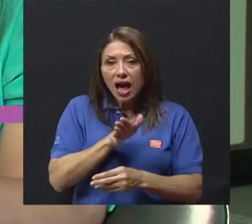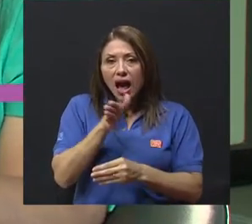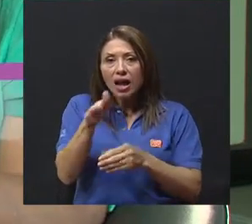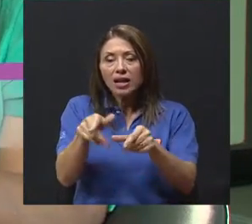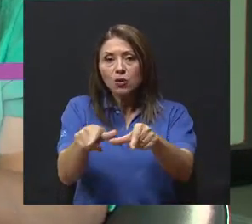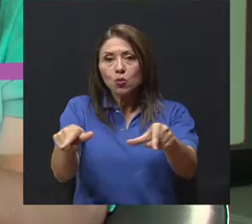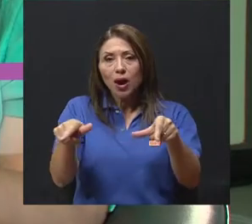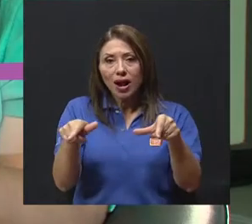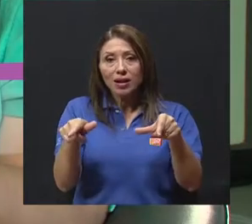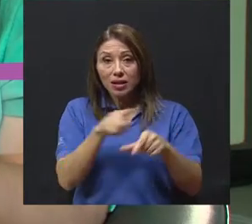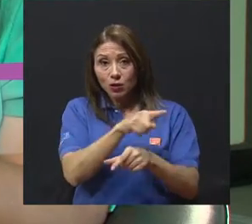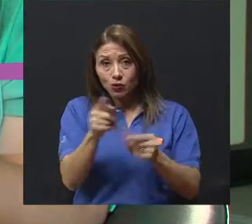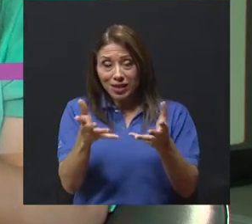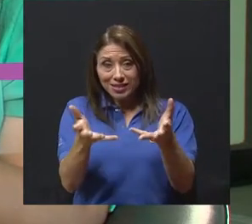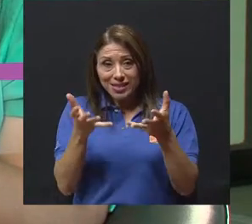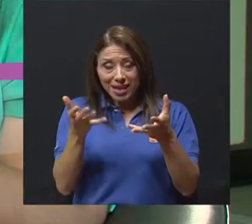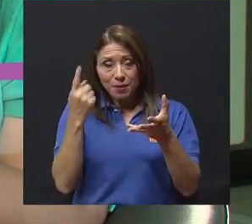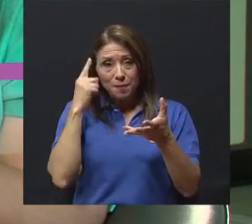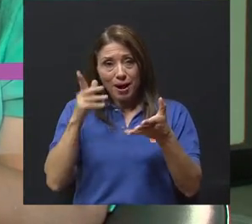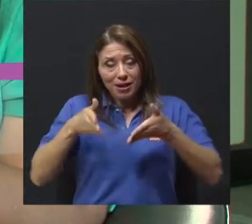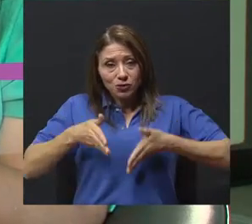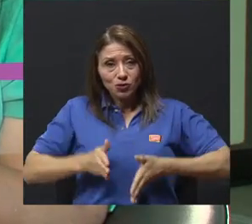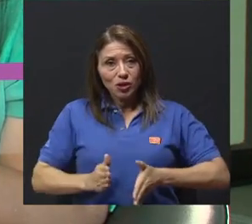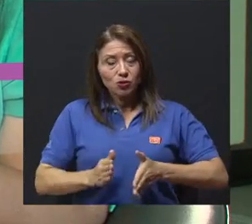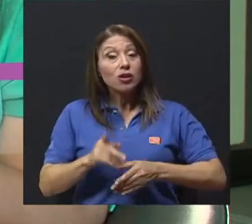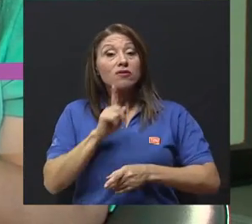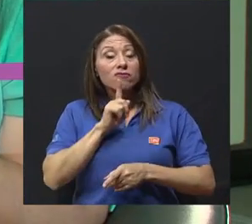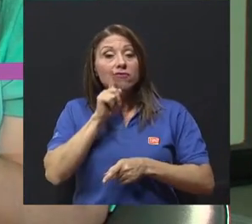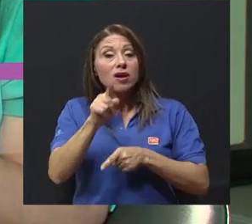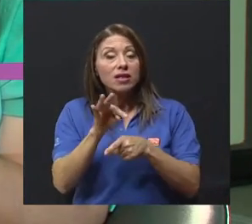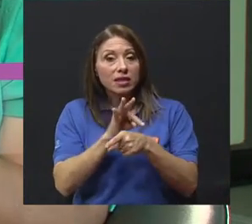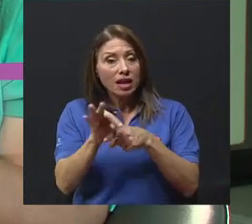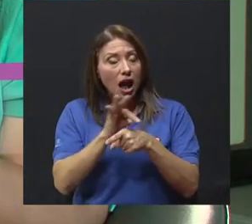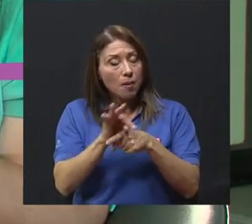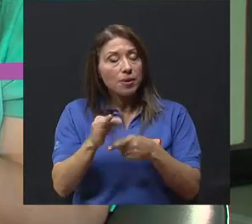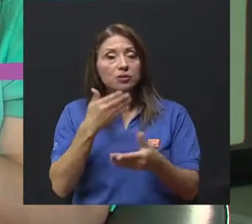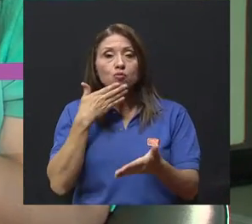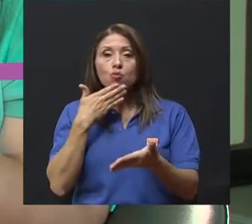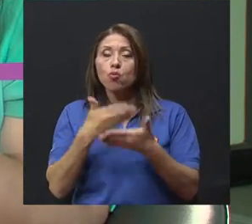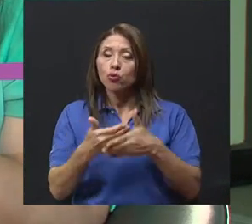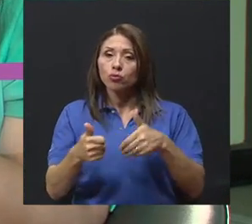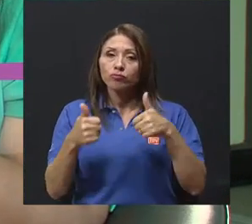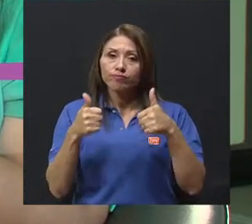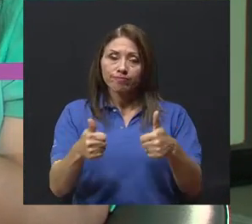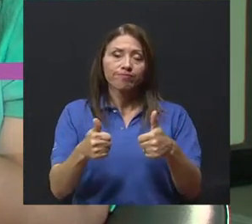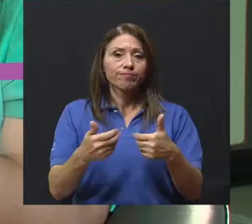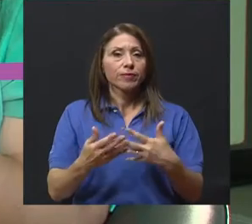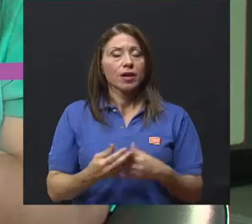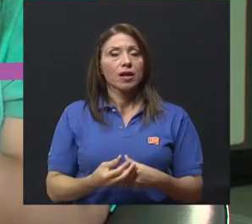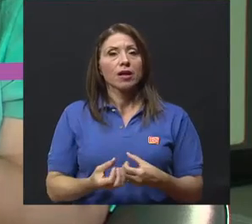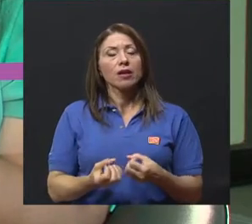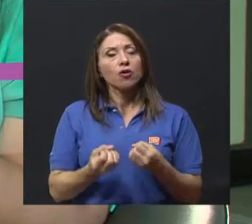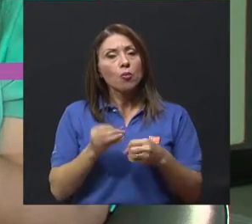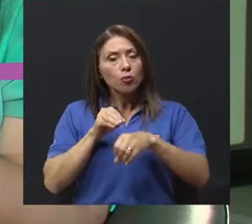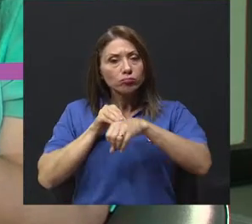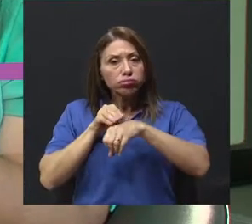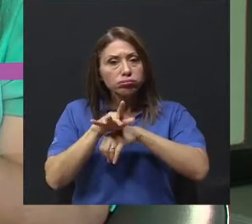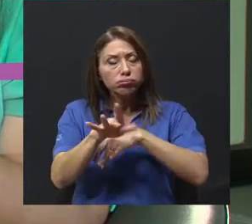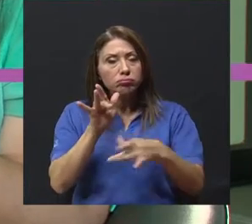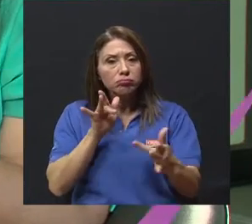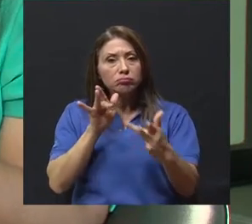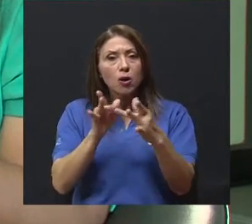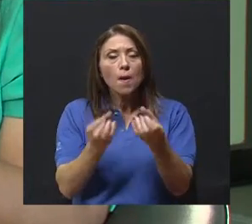llevar a sus chicos definitivamente es una terapia que es muy recomendable que abarcan muchas áreas